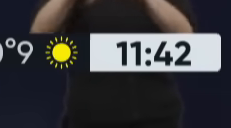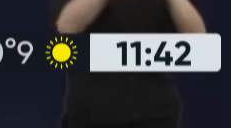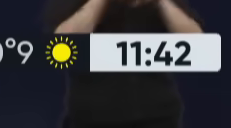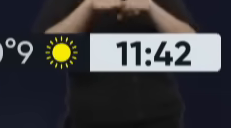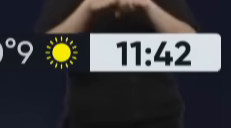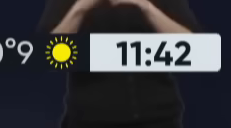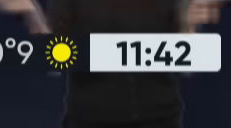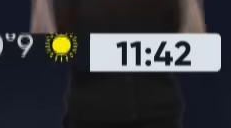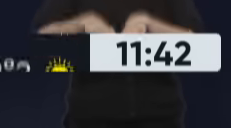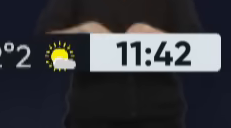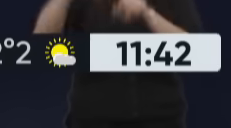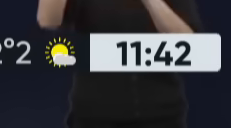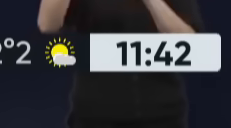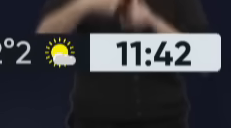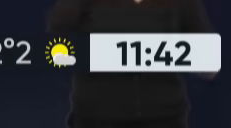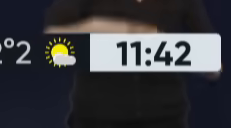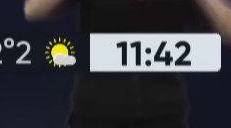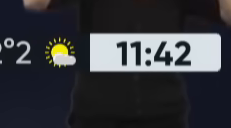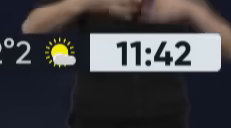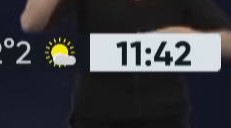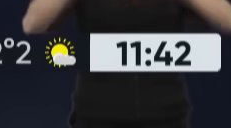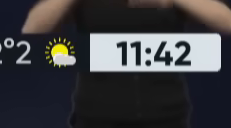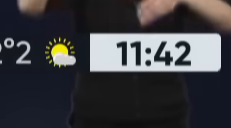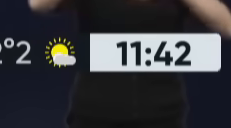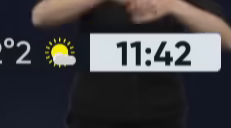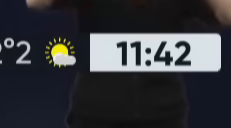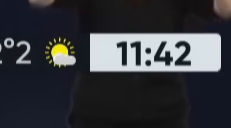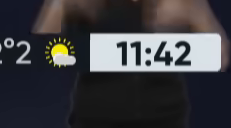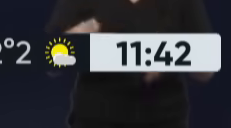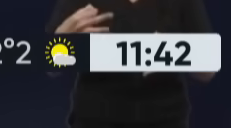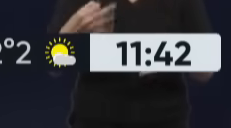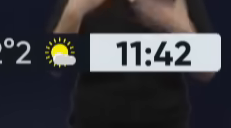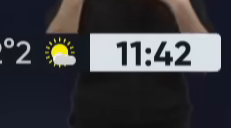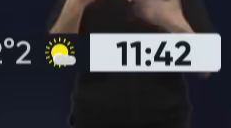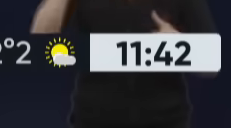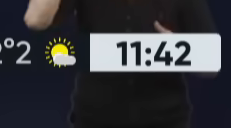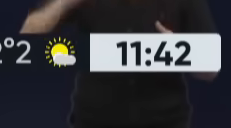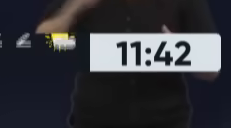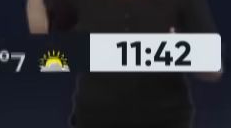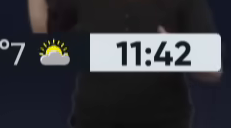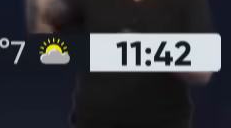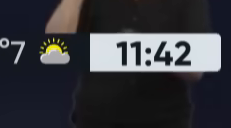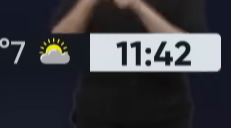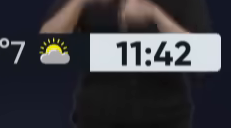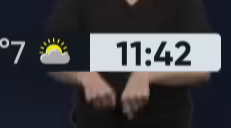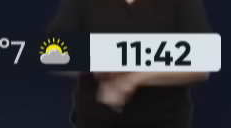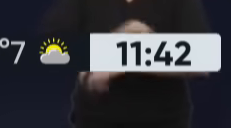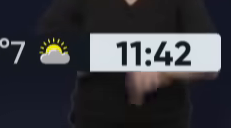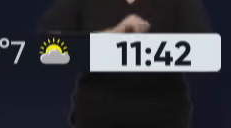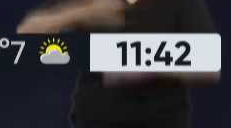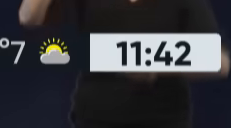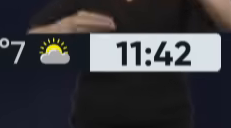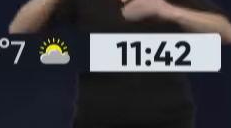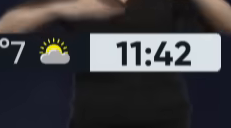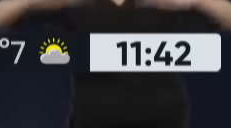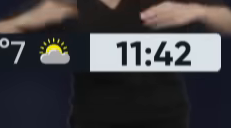cuentas volvieron a estar en orden después de 10 años en los que aumentaron un 59% los cargos